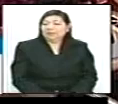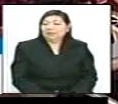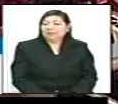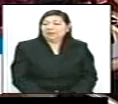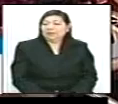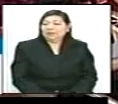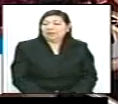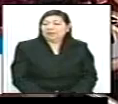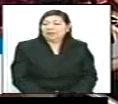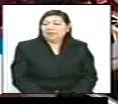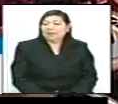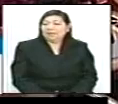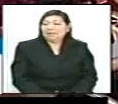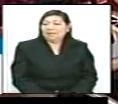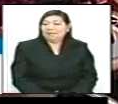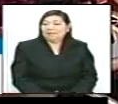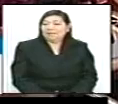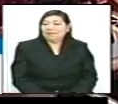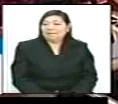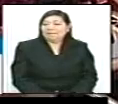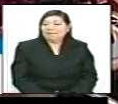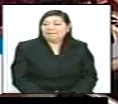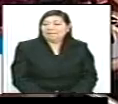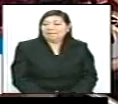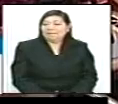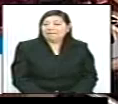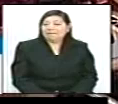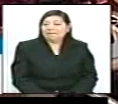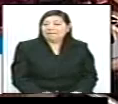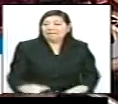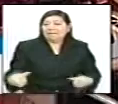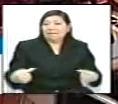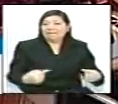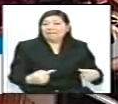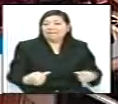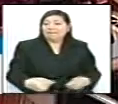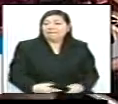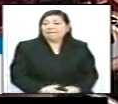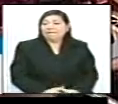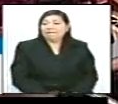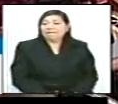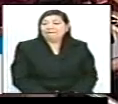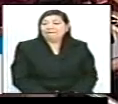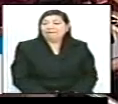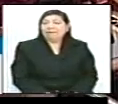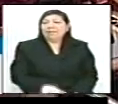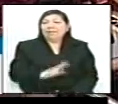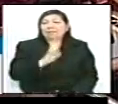Señor secretario técnico, por favor. Señor secretario técnico, para que haga uso